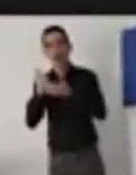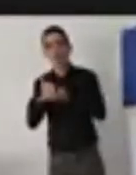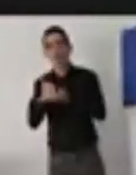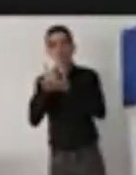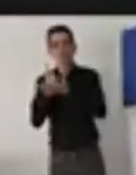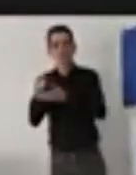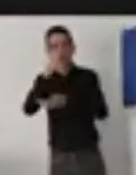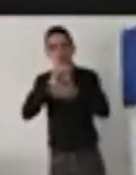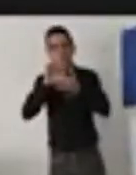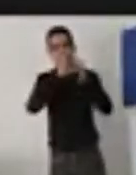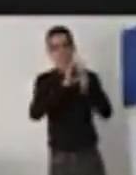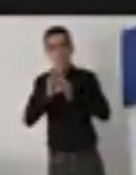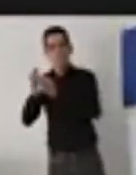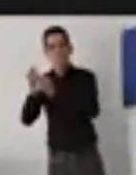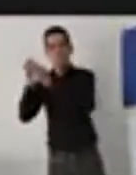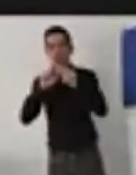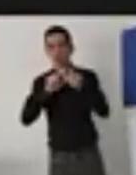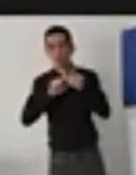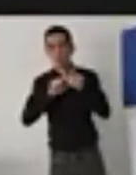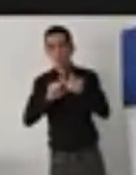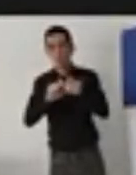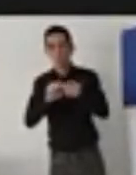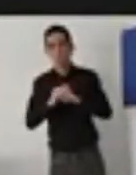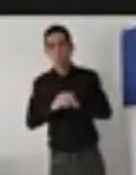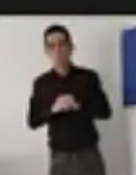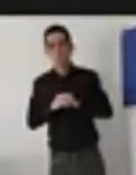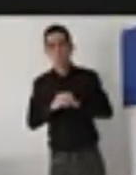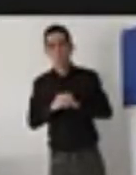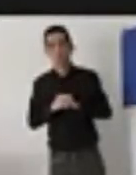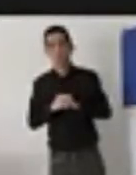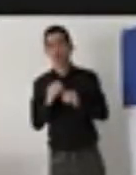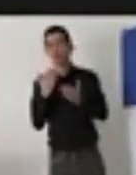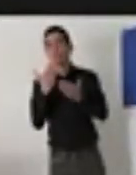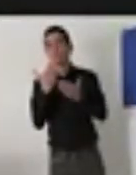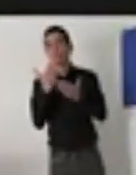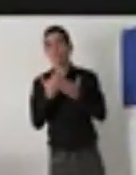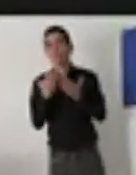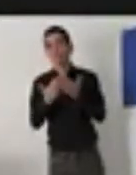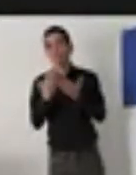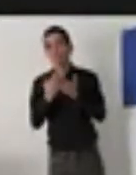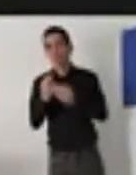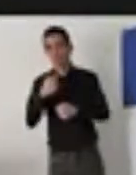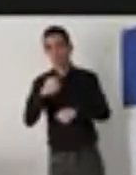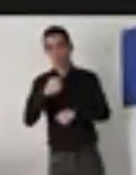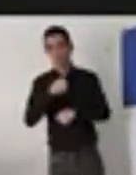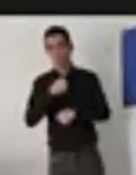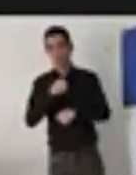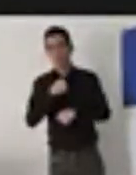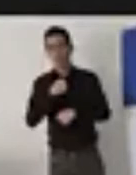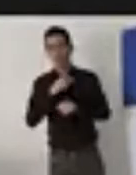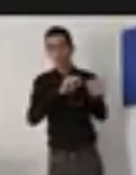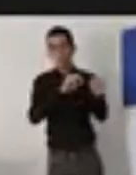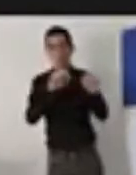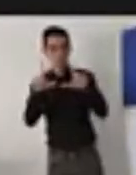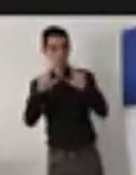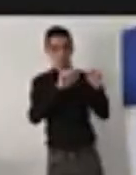de distintas causas políticas. Entonces, yo voy a compartir unas diapositivas. Voy a tener aquí en este